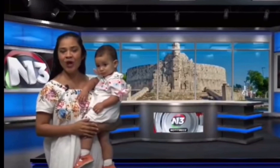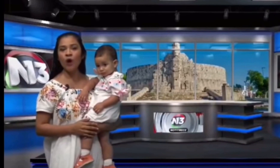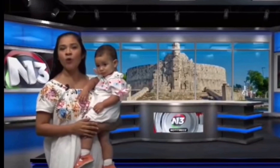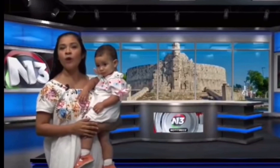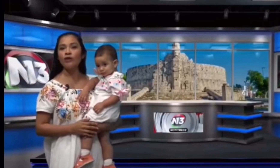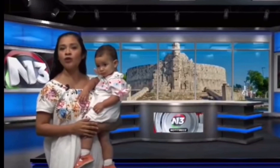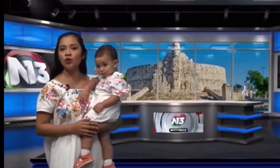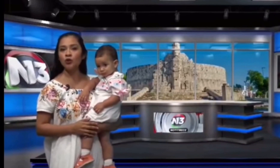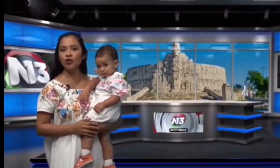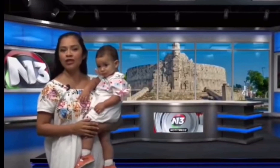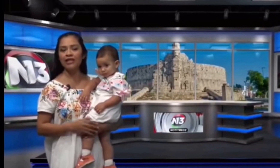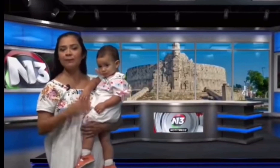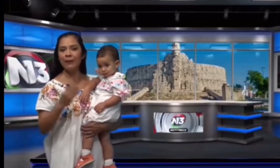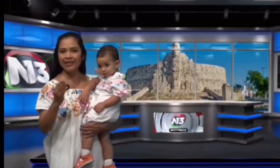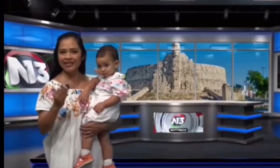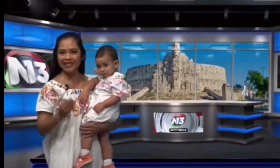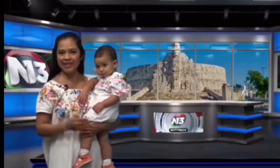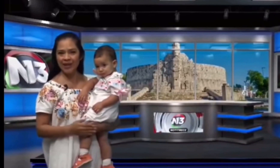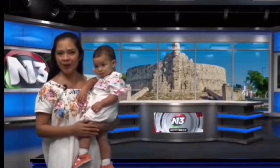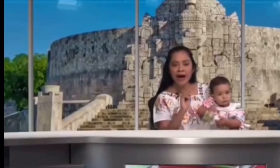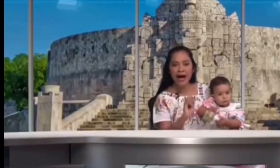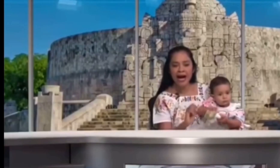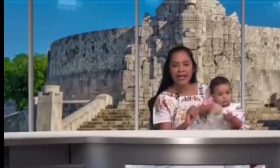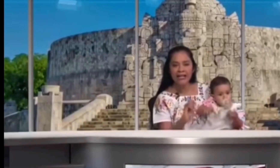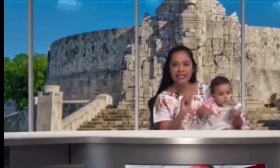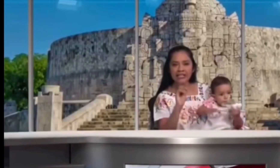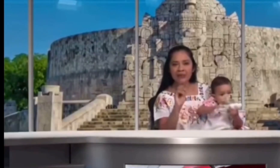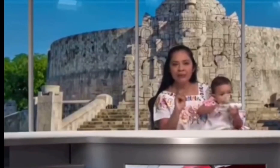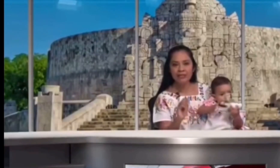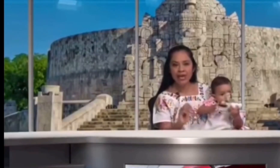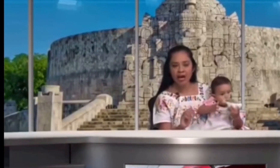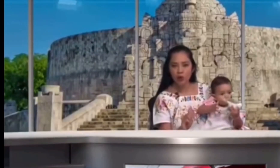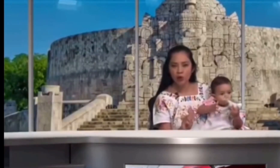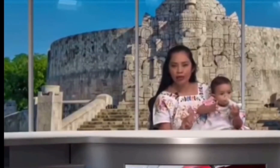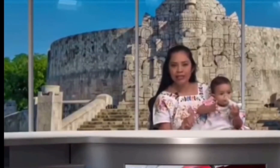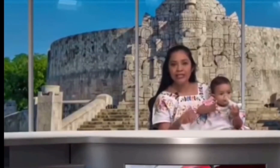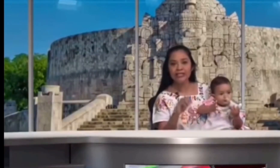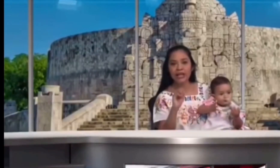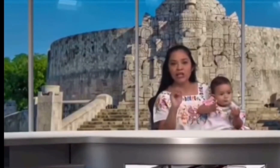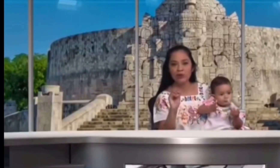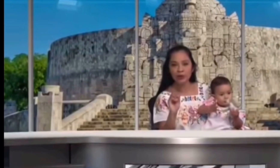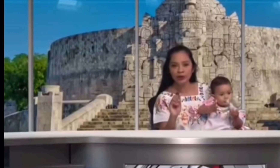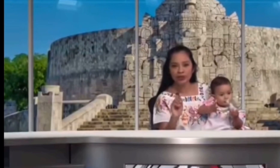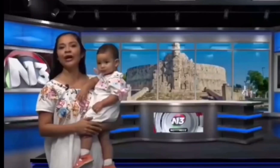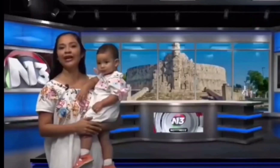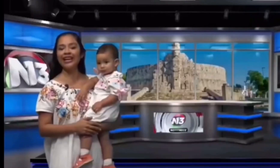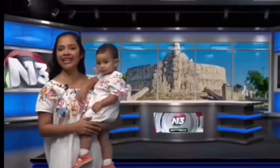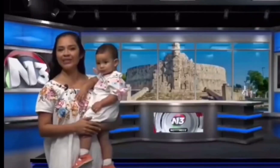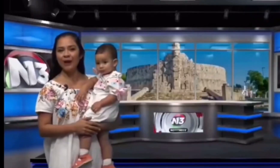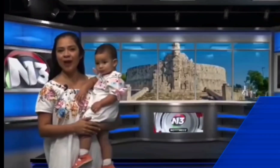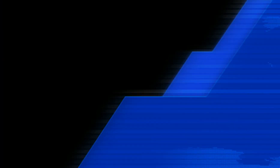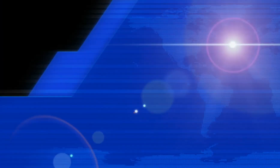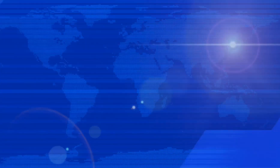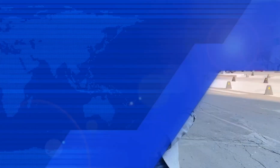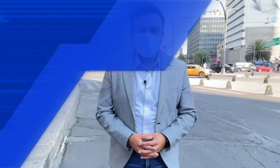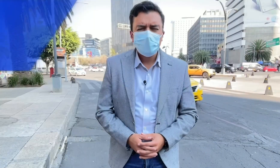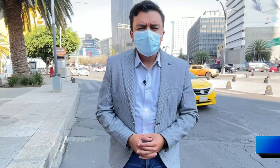maya, y es que se volvió tendencia en redes sociales tras mostrarse en cámaras con su pequeña en